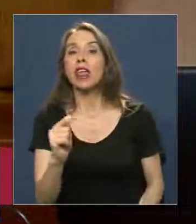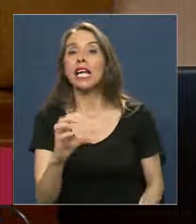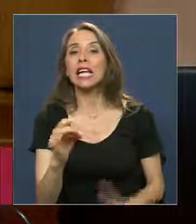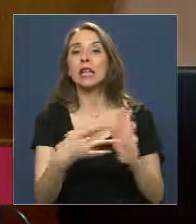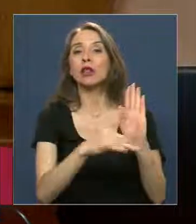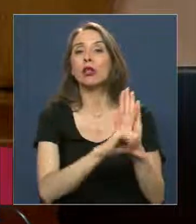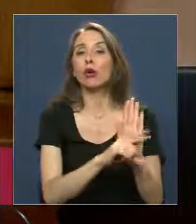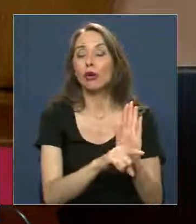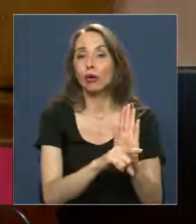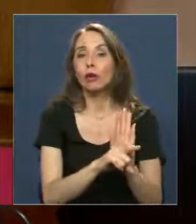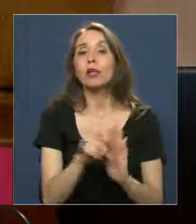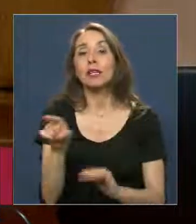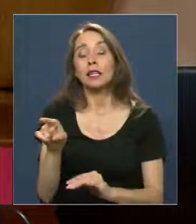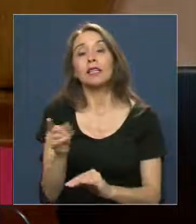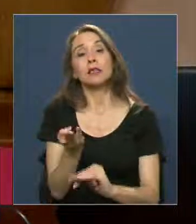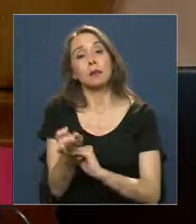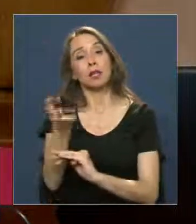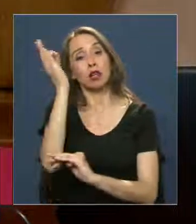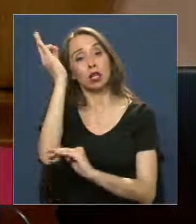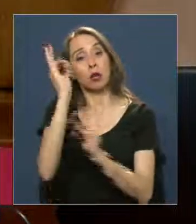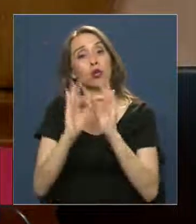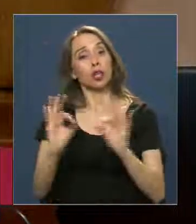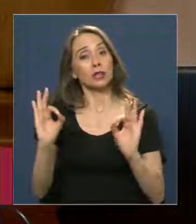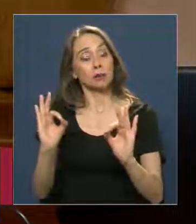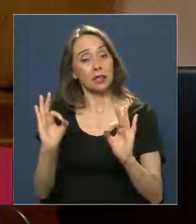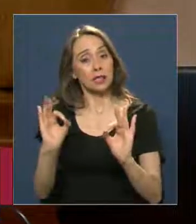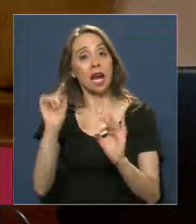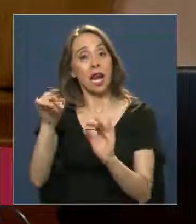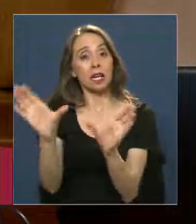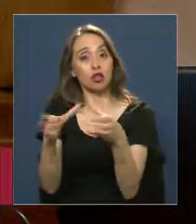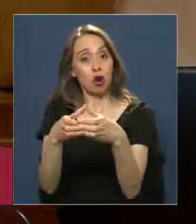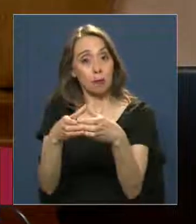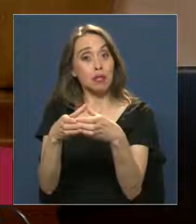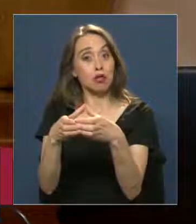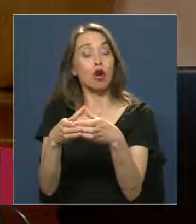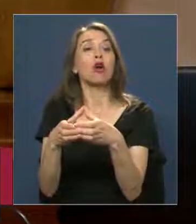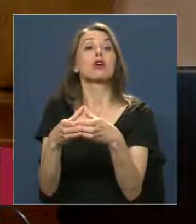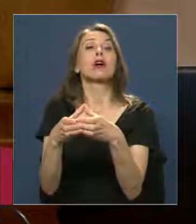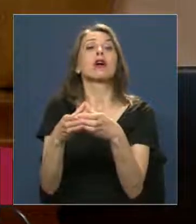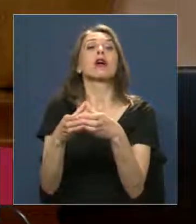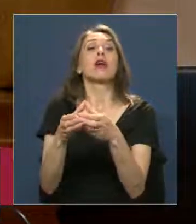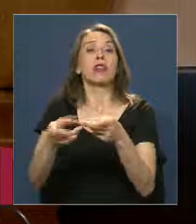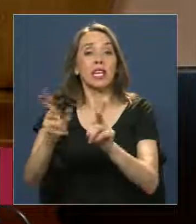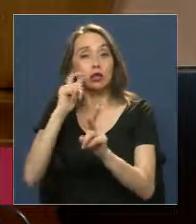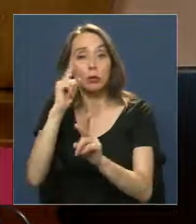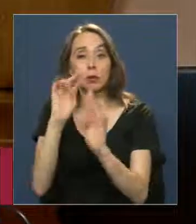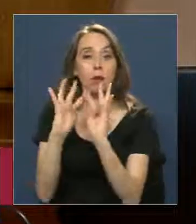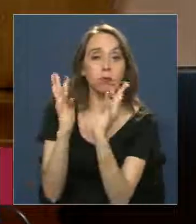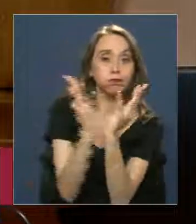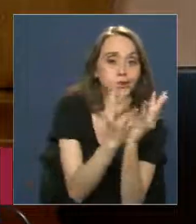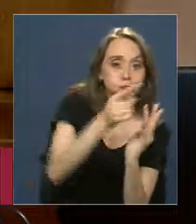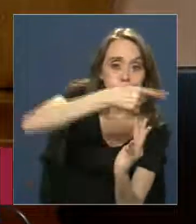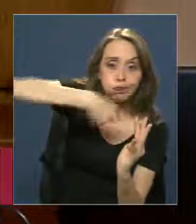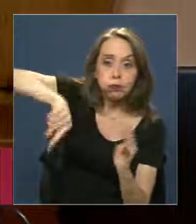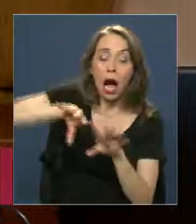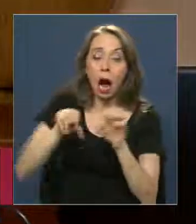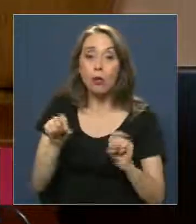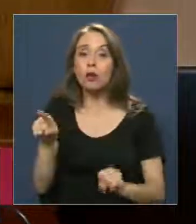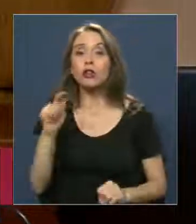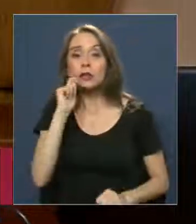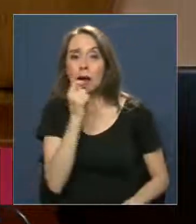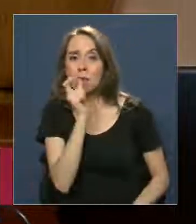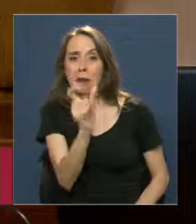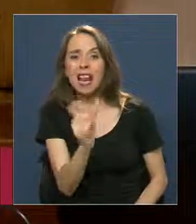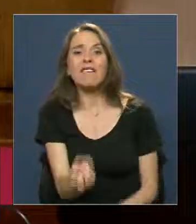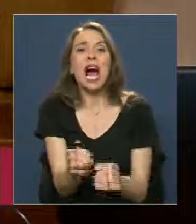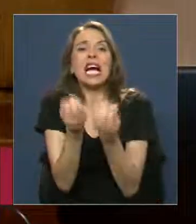creo que esa sesión especial va a ser súper importante, y que nos pongamos de acuerdo ahí, primero, como Comisión de Derechos Humanos, porque si no estamos de acuerdo en esa comisión,